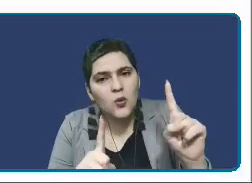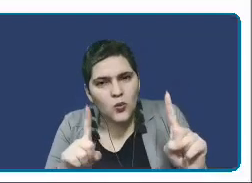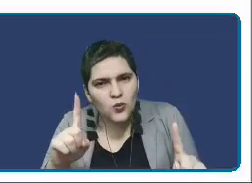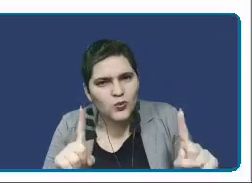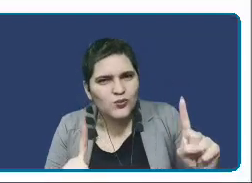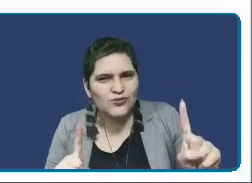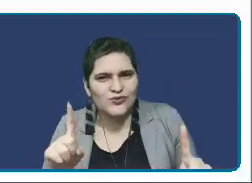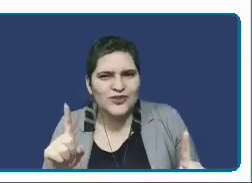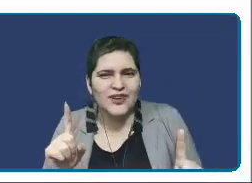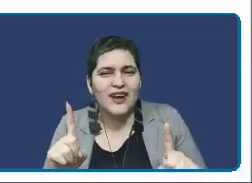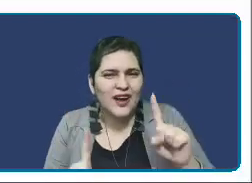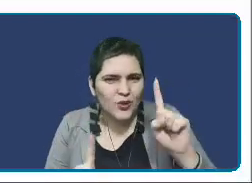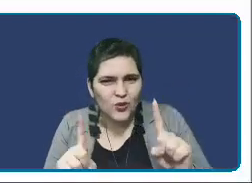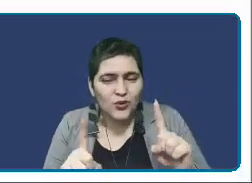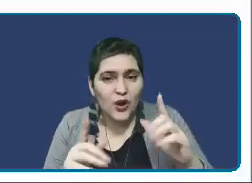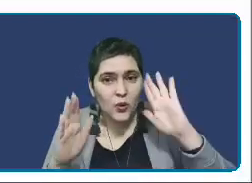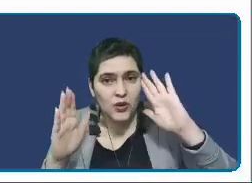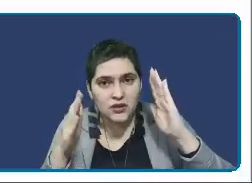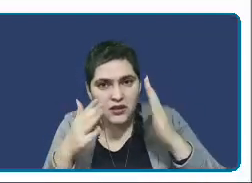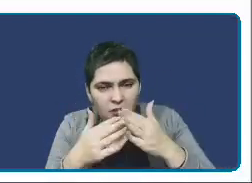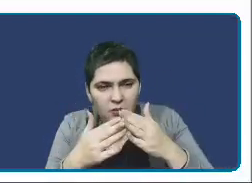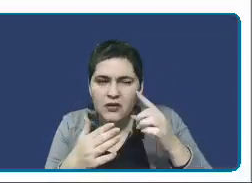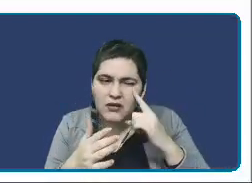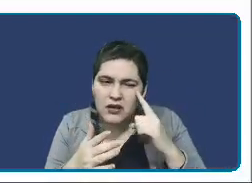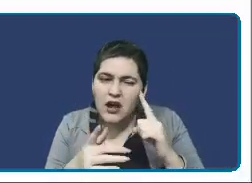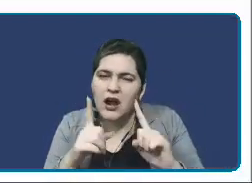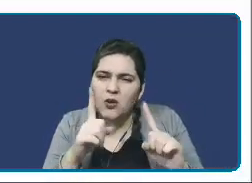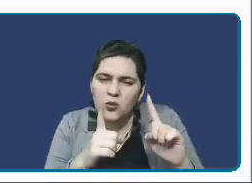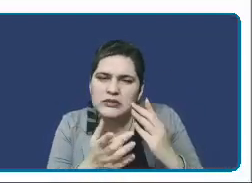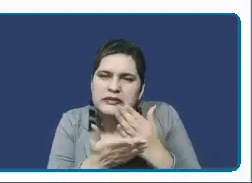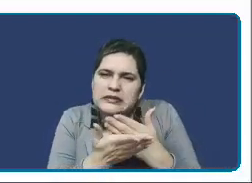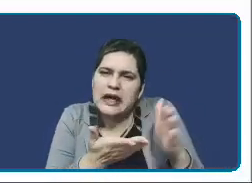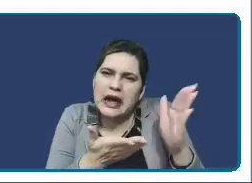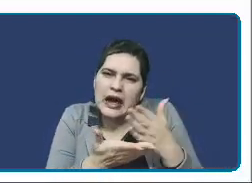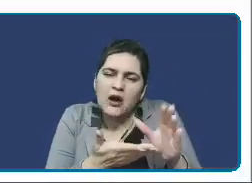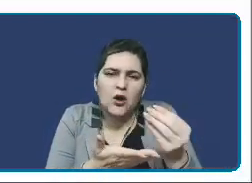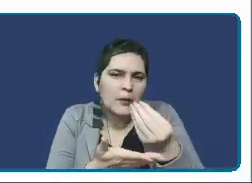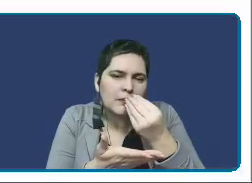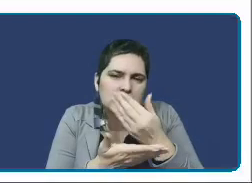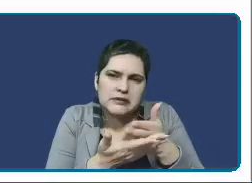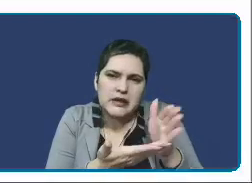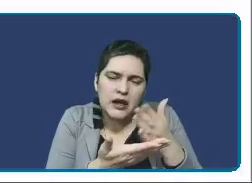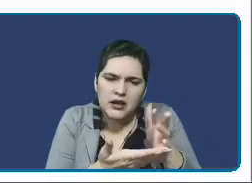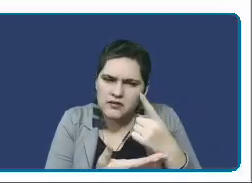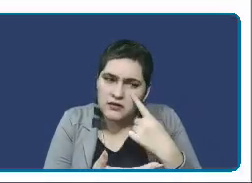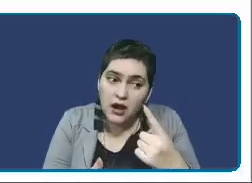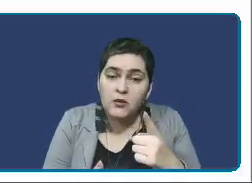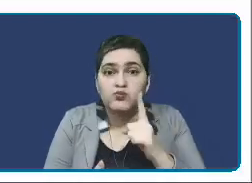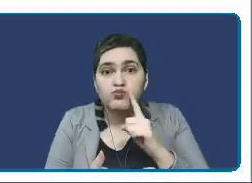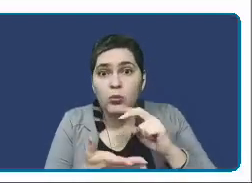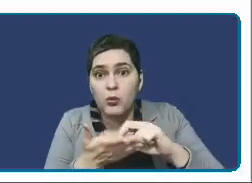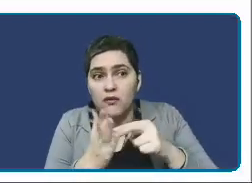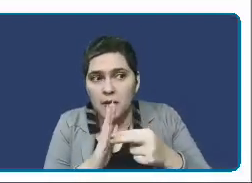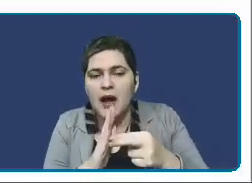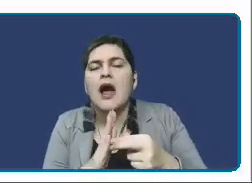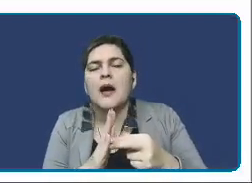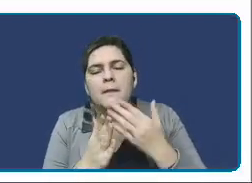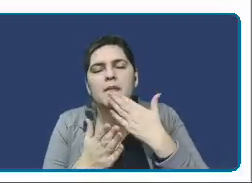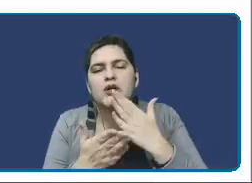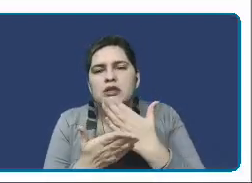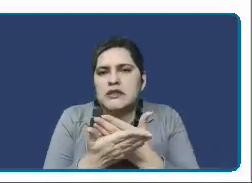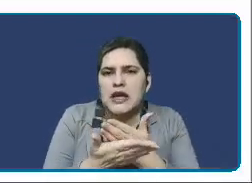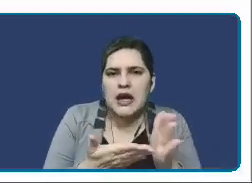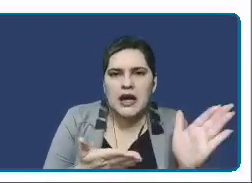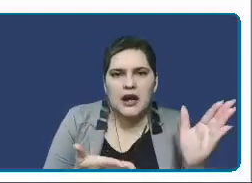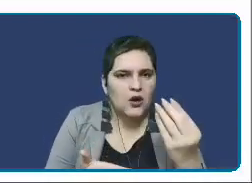con autismo van a tener que sacar algún alimento de la dieta, sino que si es que presentan el problema se va a sacar de la dieta. Lo mismo que al